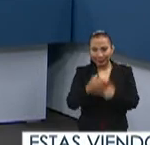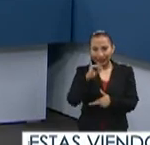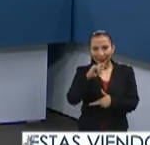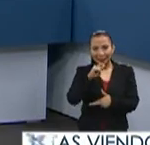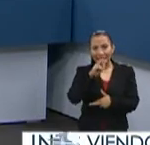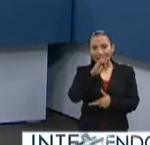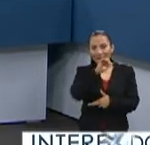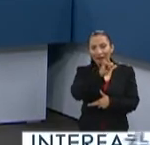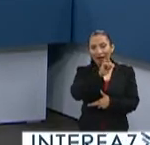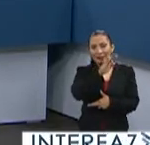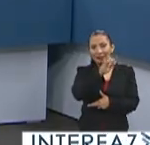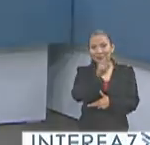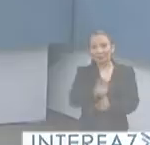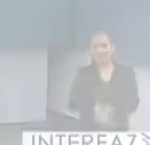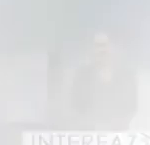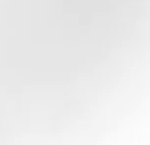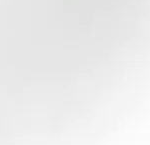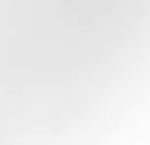de su interfaz.